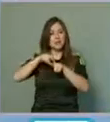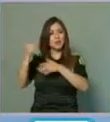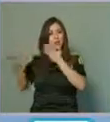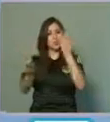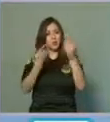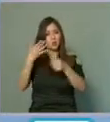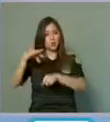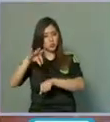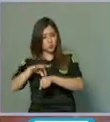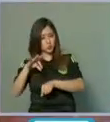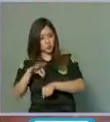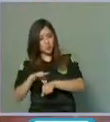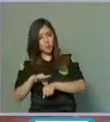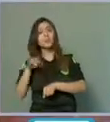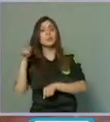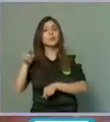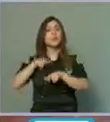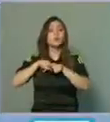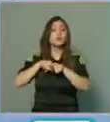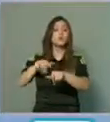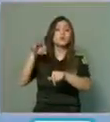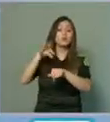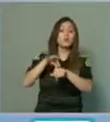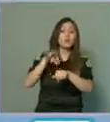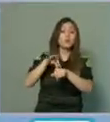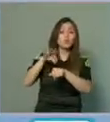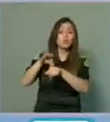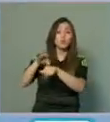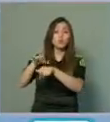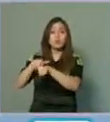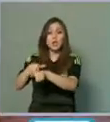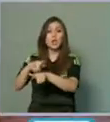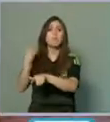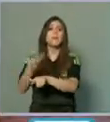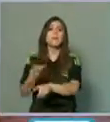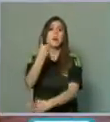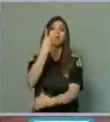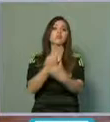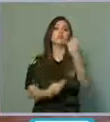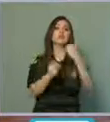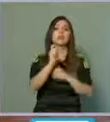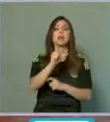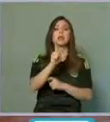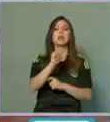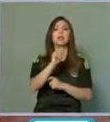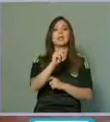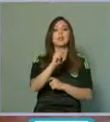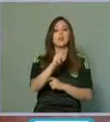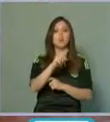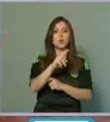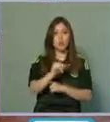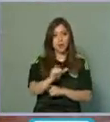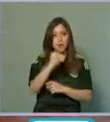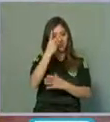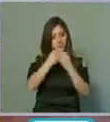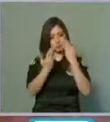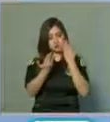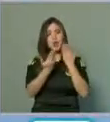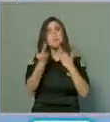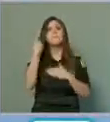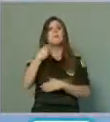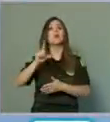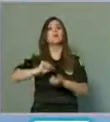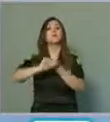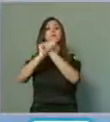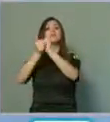su cuestión como médico, además de la literatura, casi toda su vida, y luego como paciente. Fue tuberculoso. Esta enfermedad que